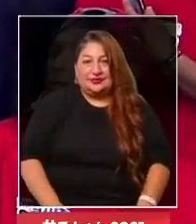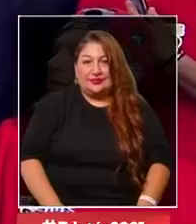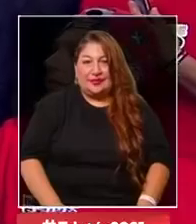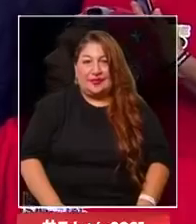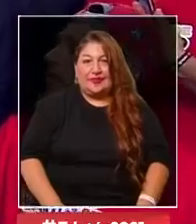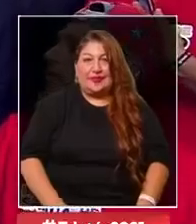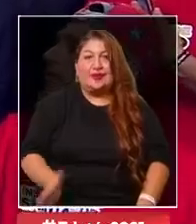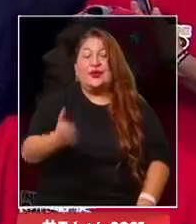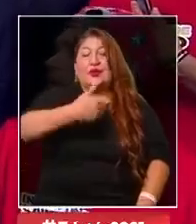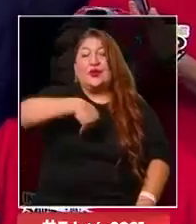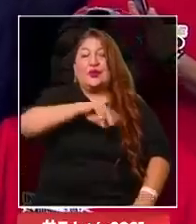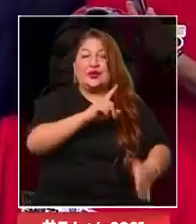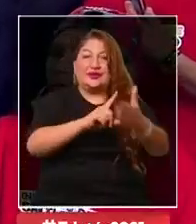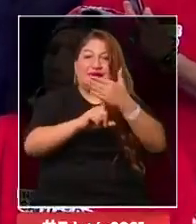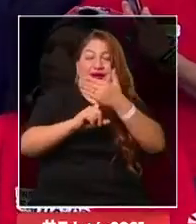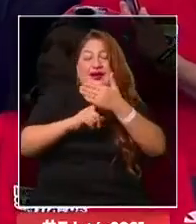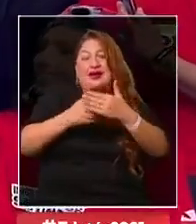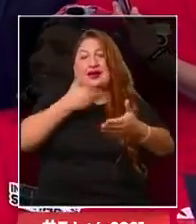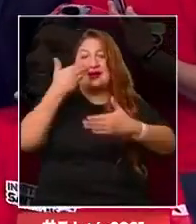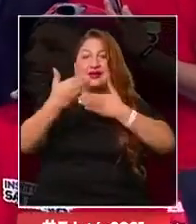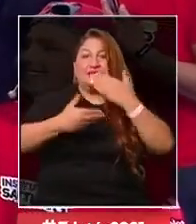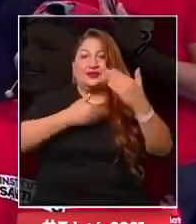nuestra canción nacional